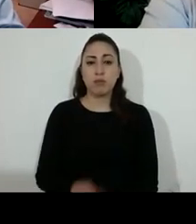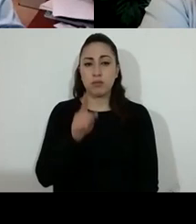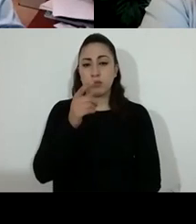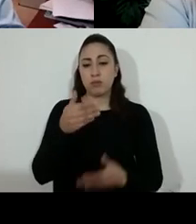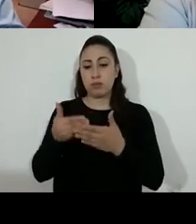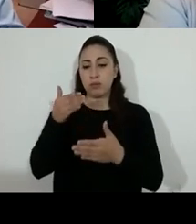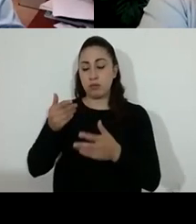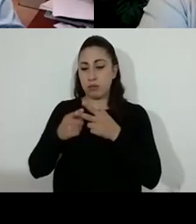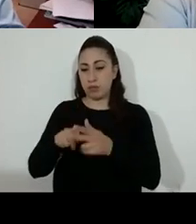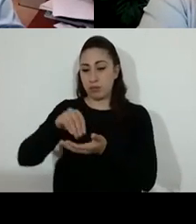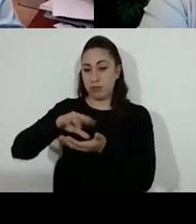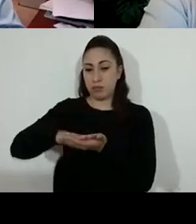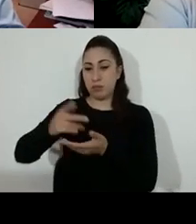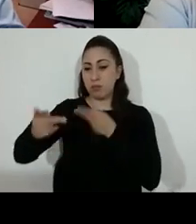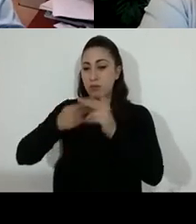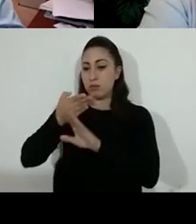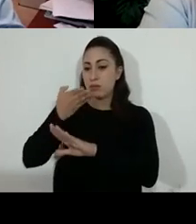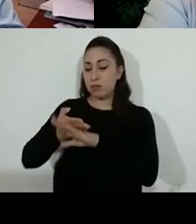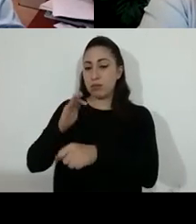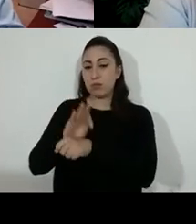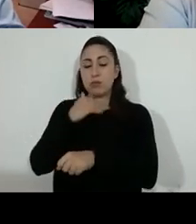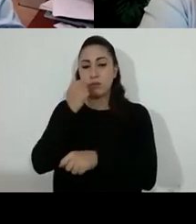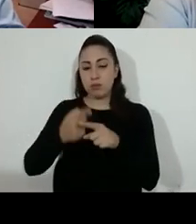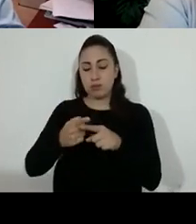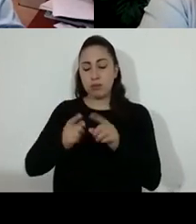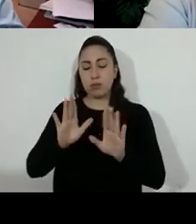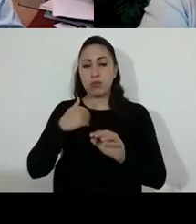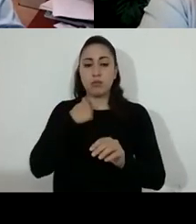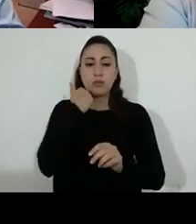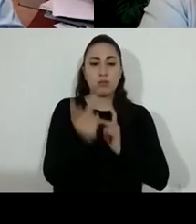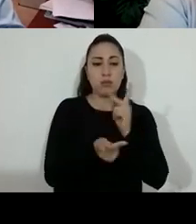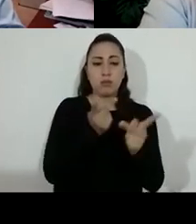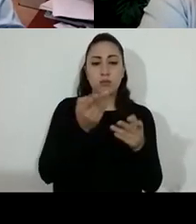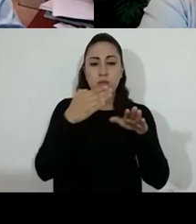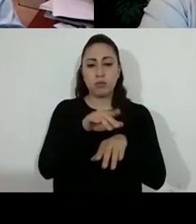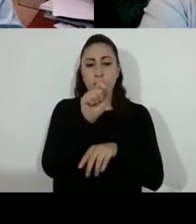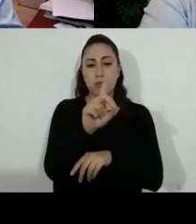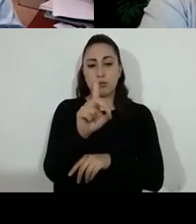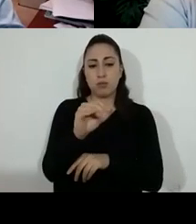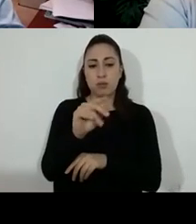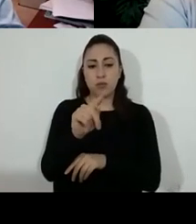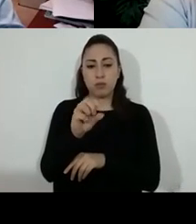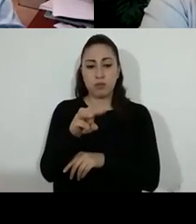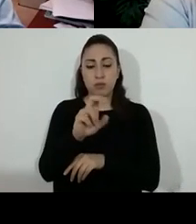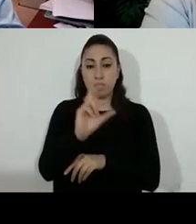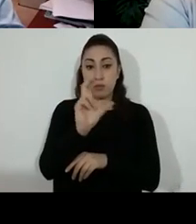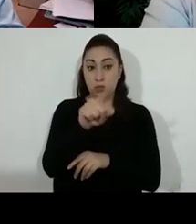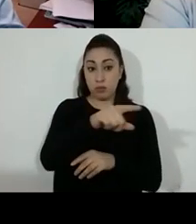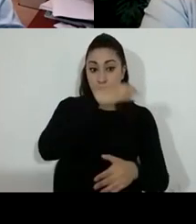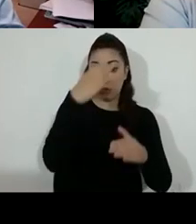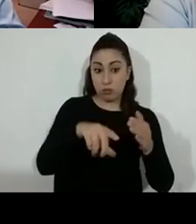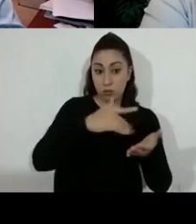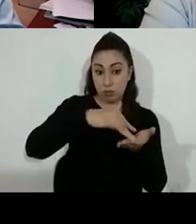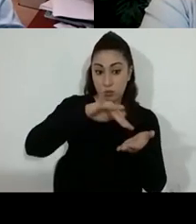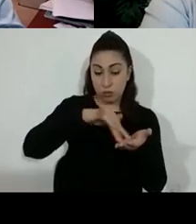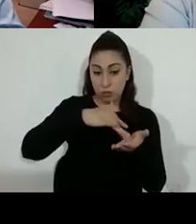algunas preguntas que deseo formularle respecto del dictamen. Si quiere, después de que haya dado lectura o lo haya